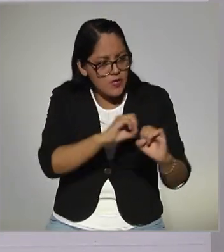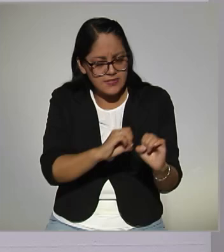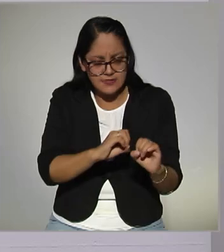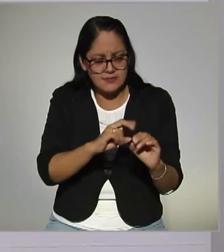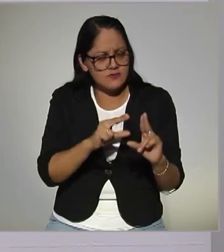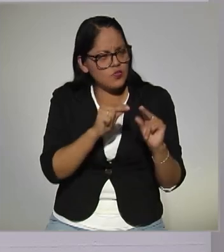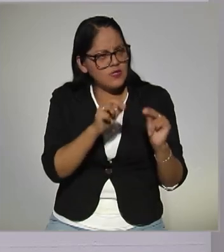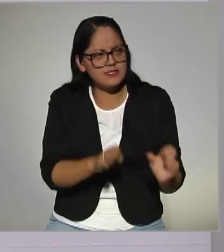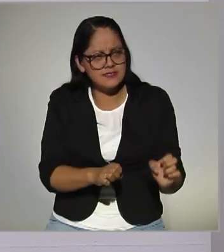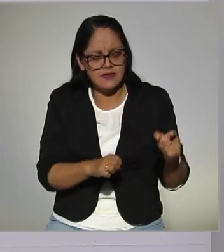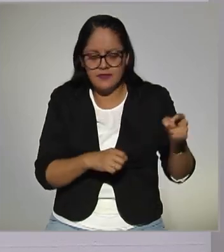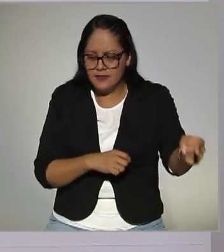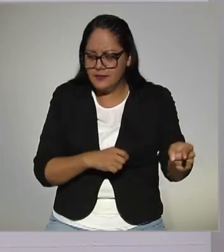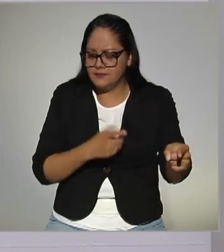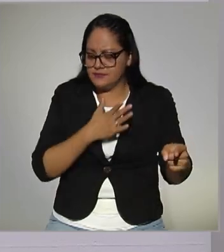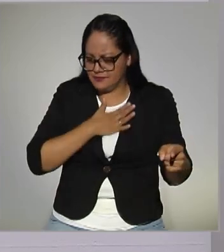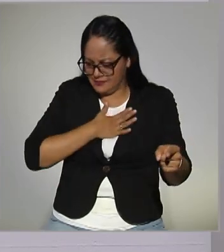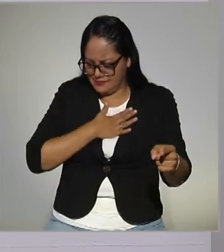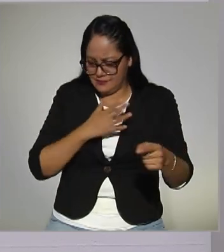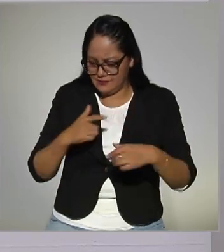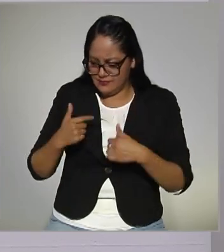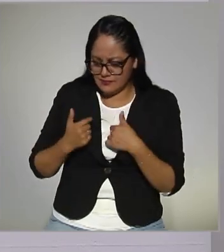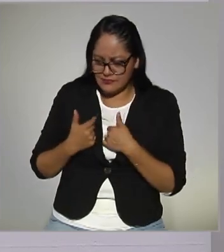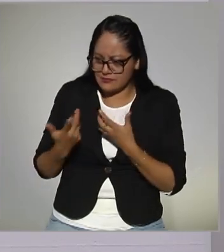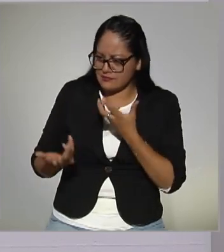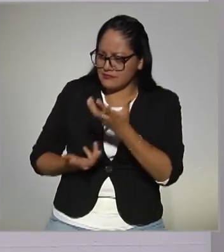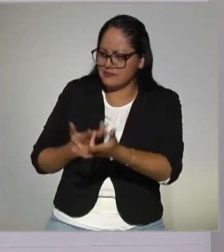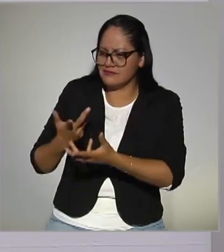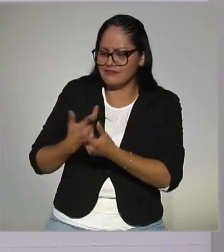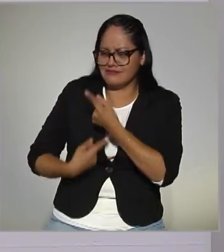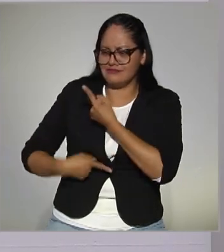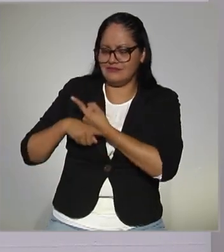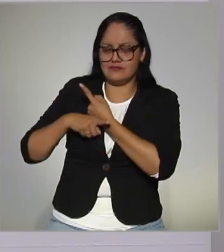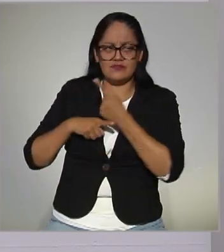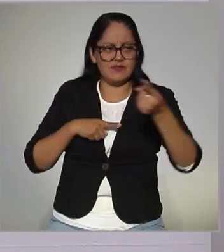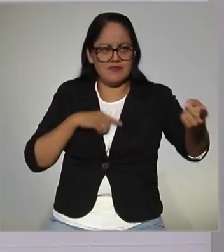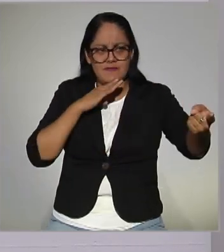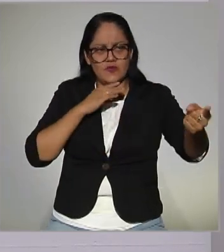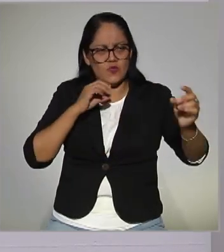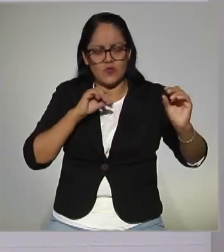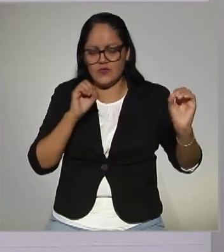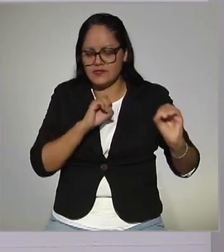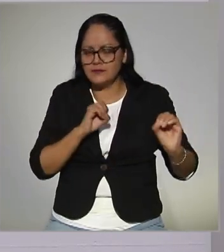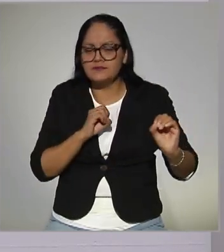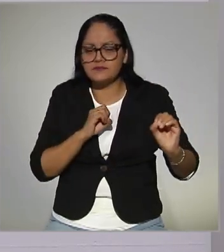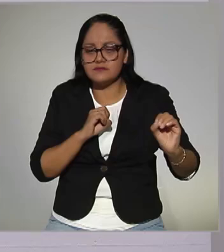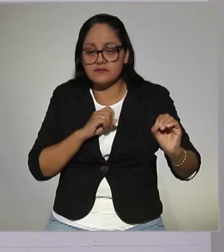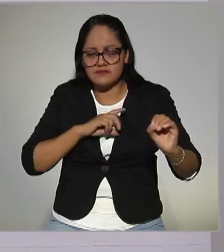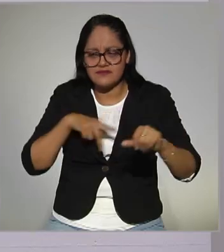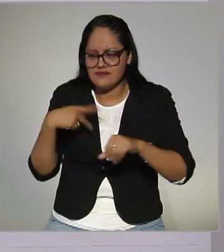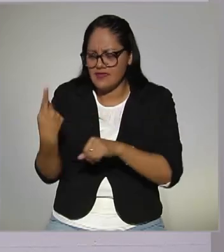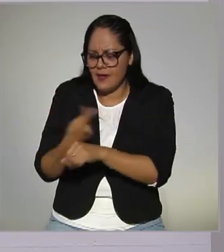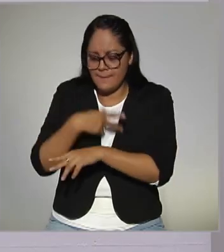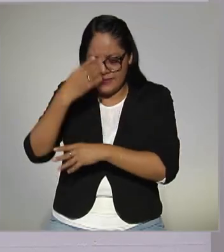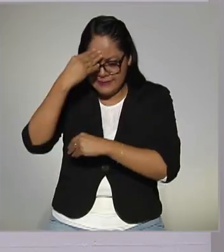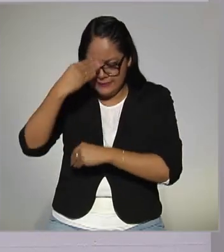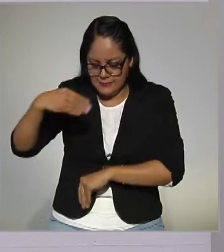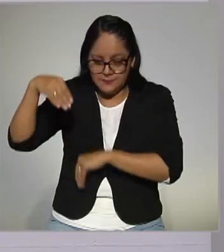momento pasó lo que pasó, que no tenía que haber pasado, pero ya pasó. En el momento en el que yo me sigo